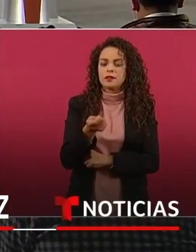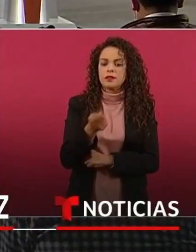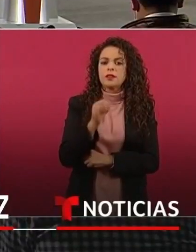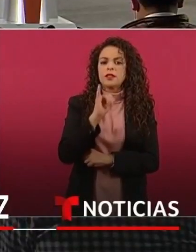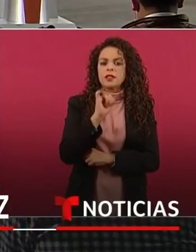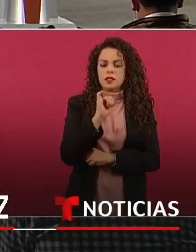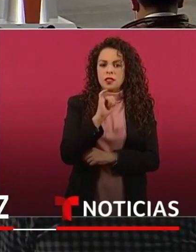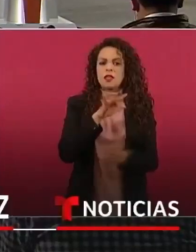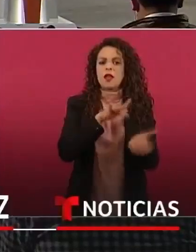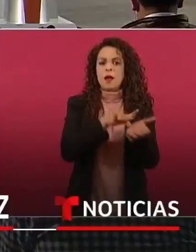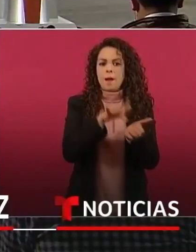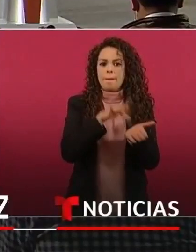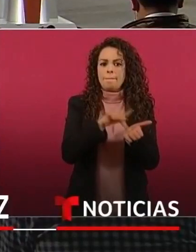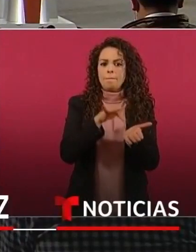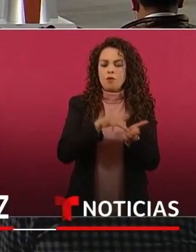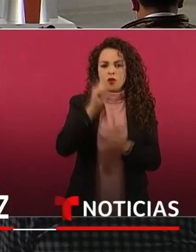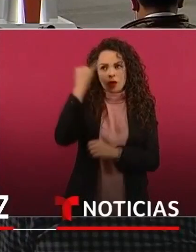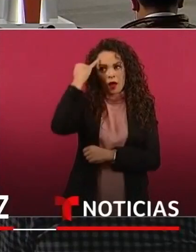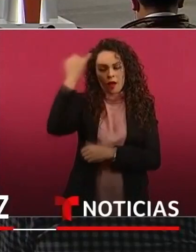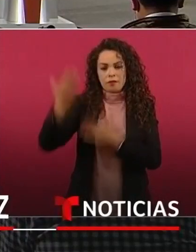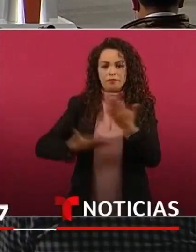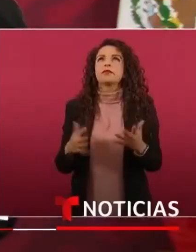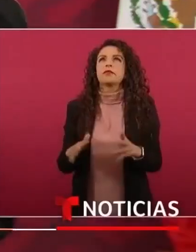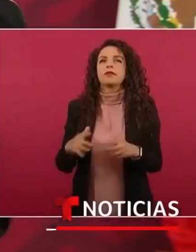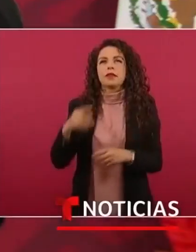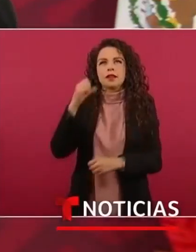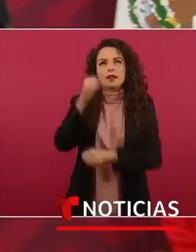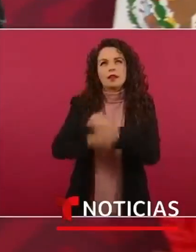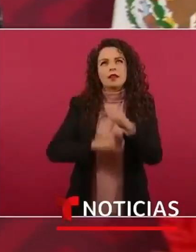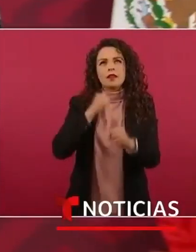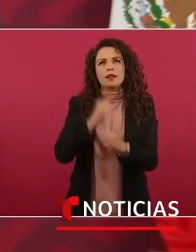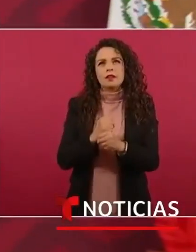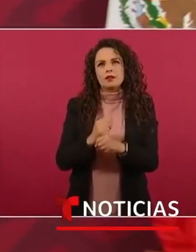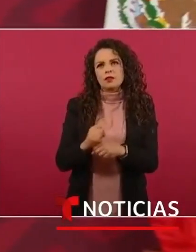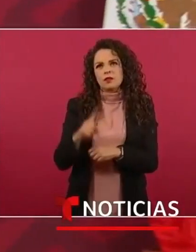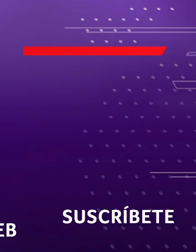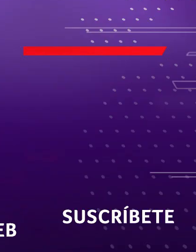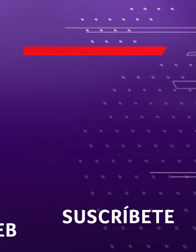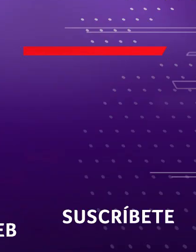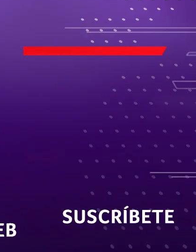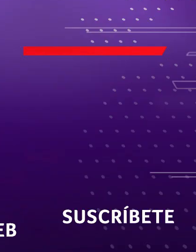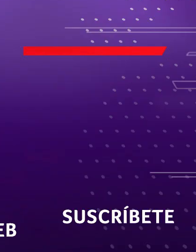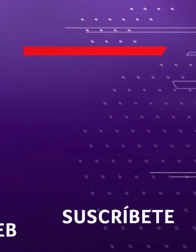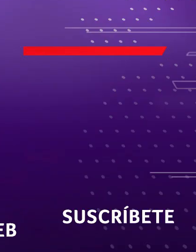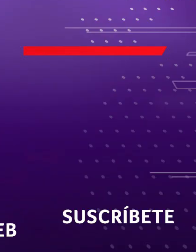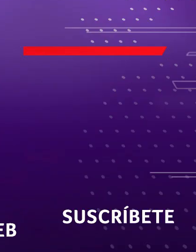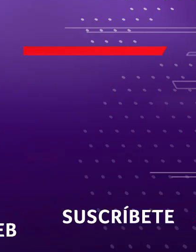opuso a que Estados Unidos invitara a Cuba, Venezuela y Nicaragua a la Cumbre de las Américas.